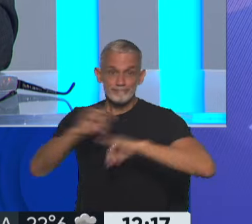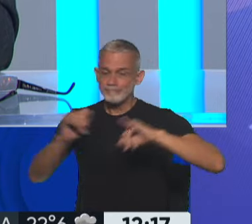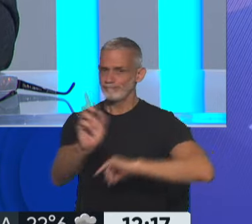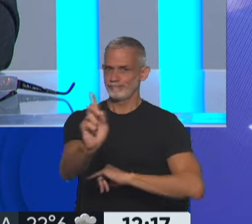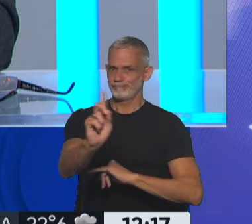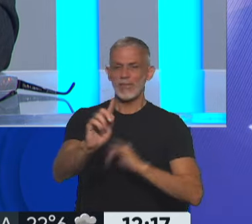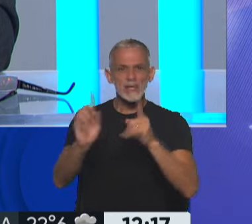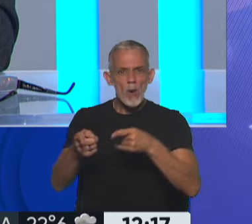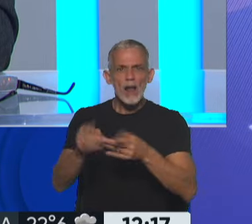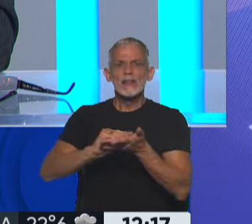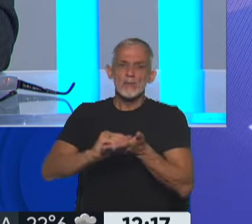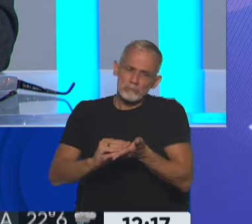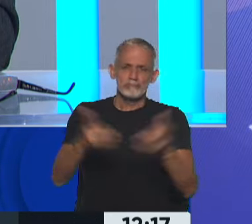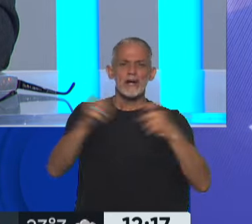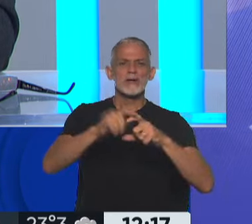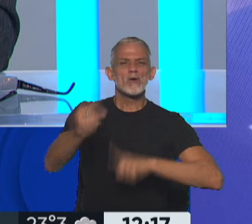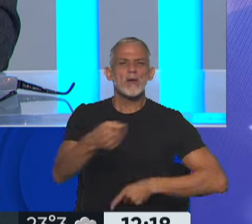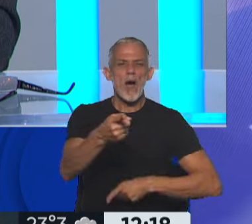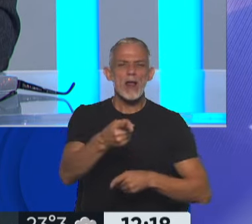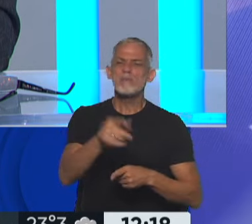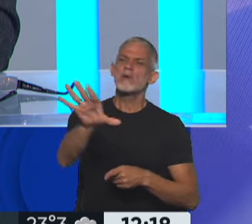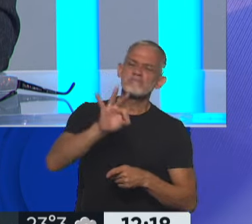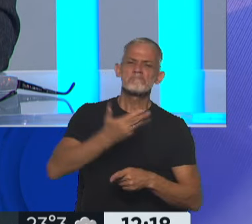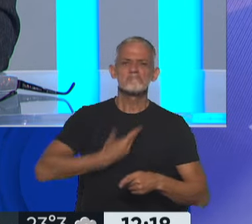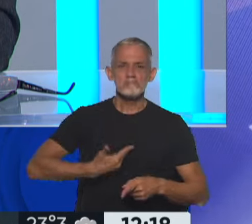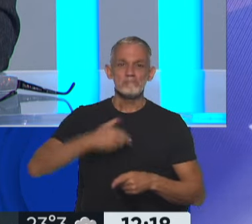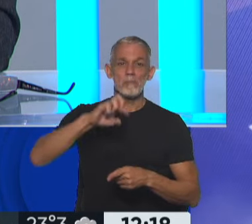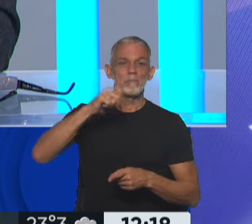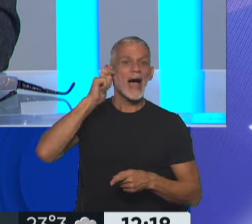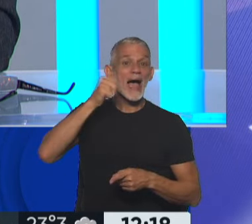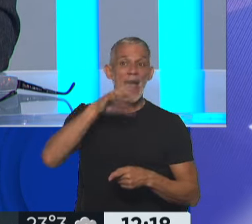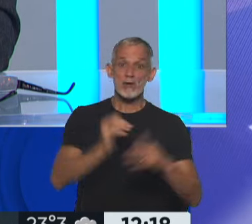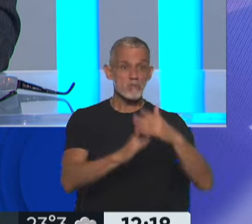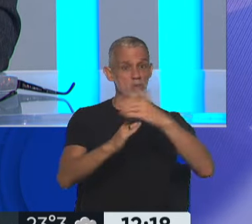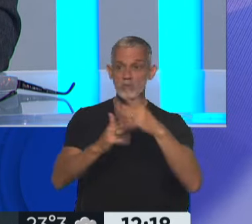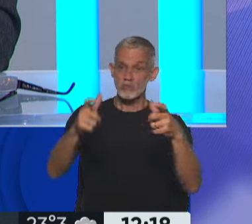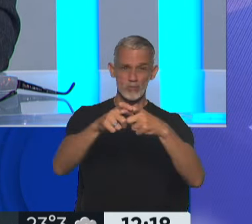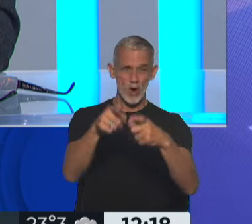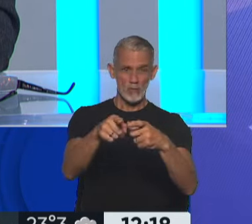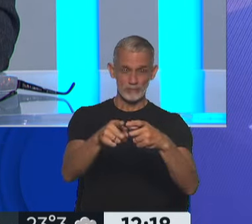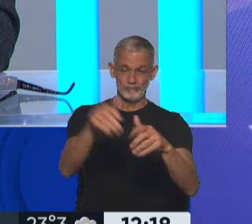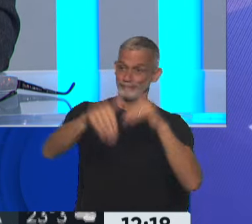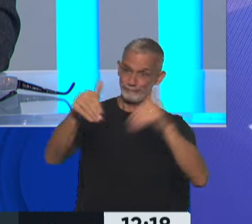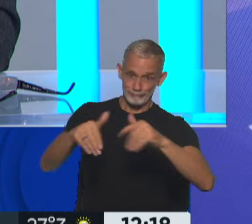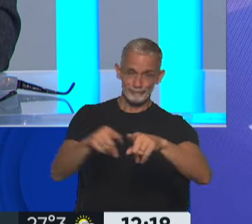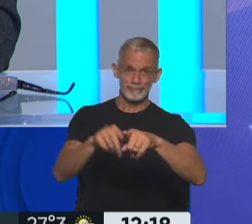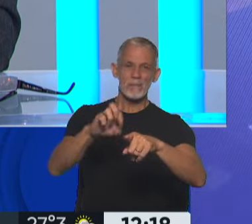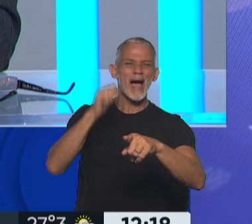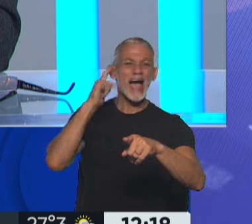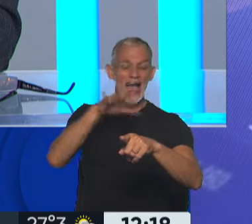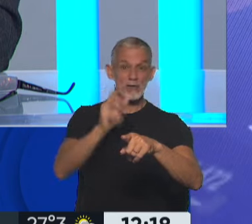nacionales tuvieron la reunión de comisión y consagraron a las este autoridades ahí es donde se votó a Marcela